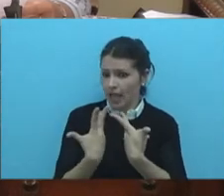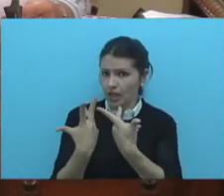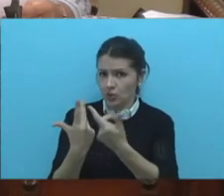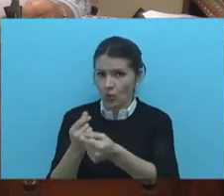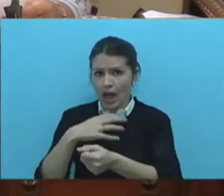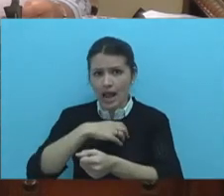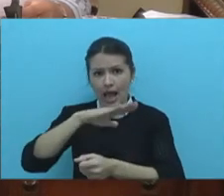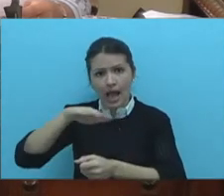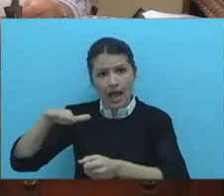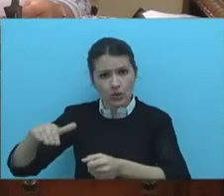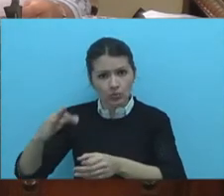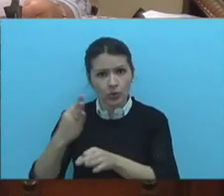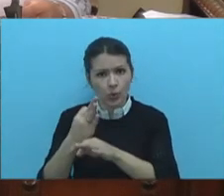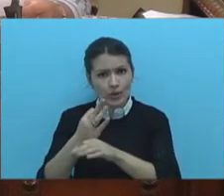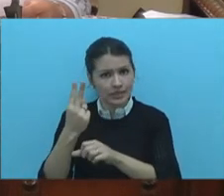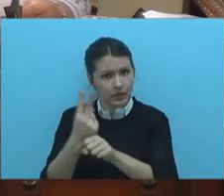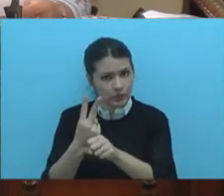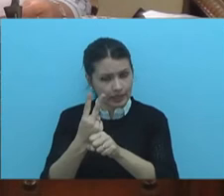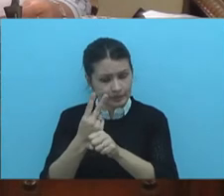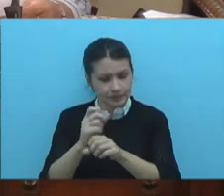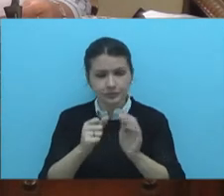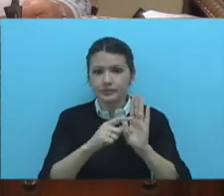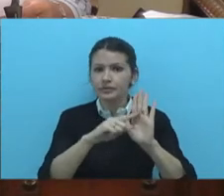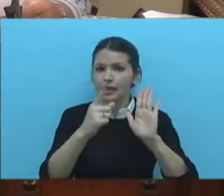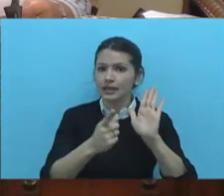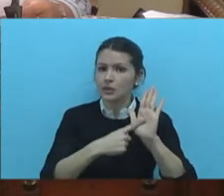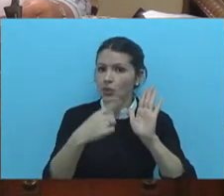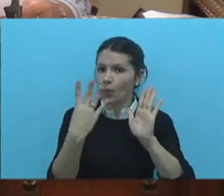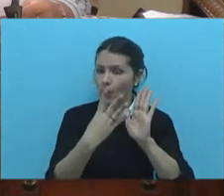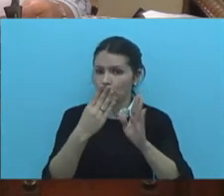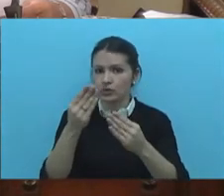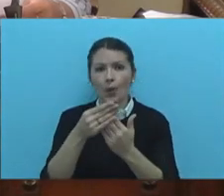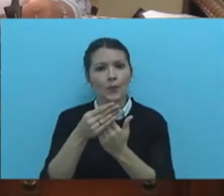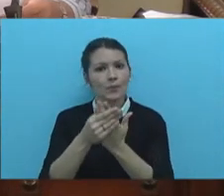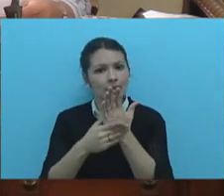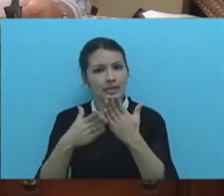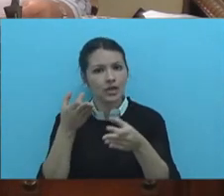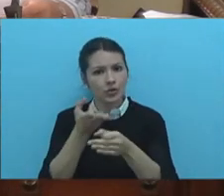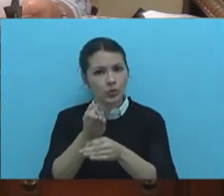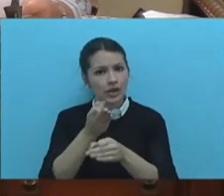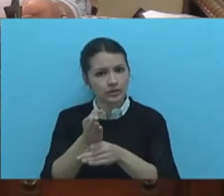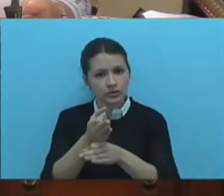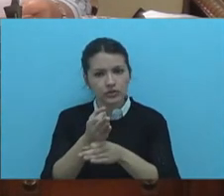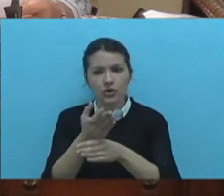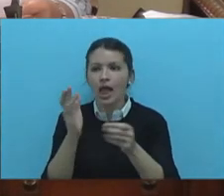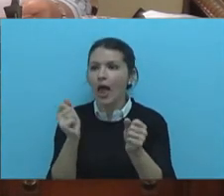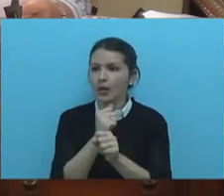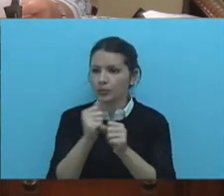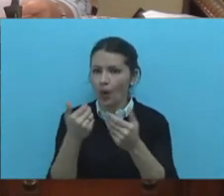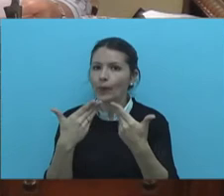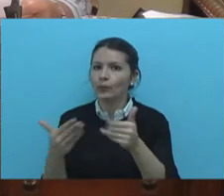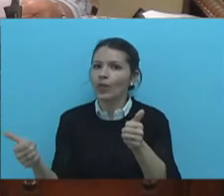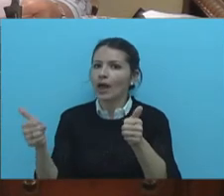de Educación autoriza su aplicación dentro de las instituciones de su dependencia. Artículo